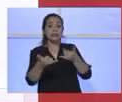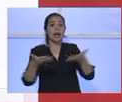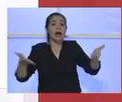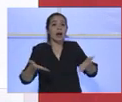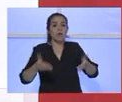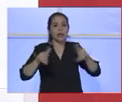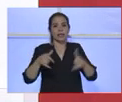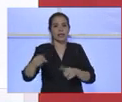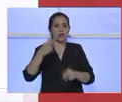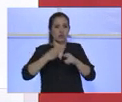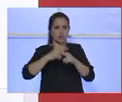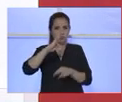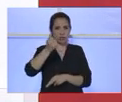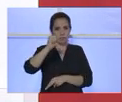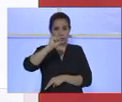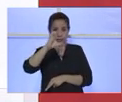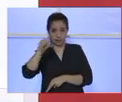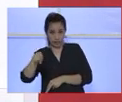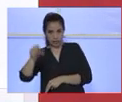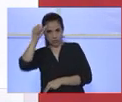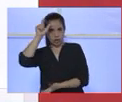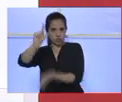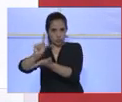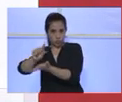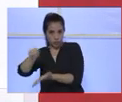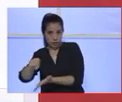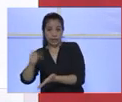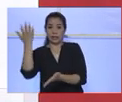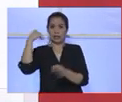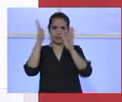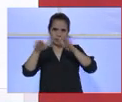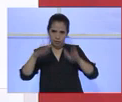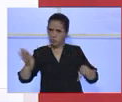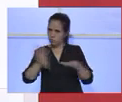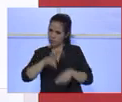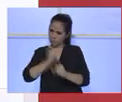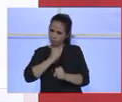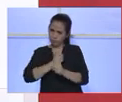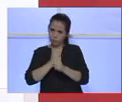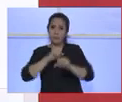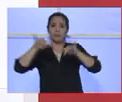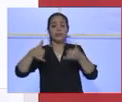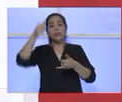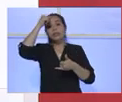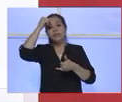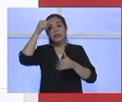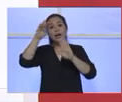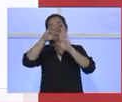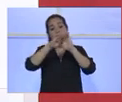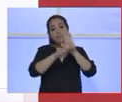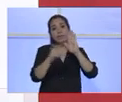técnicos que estuvieron aquí hasta el día de Navidad y viajaron en ese día incluso, ya están actualizando ese plan maestro